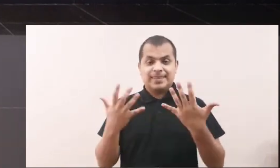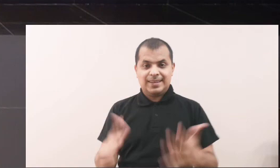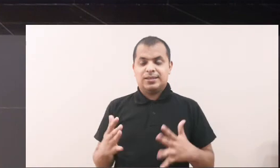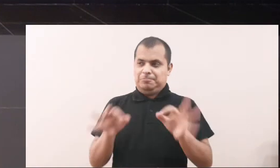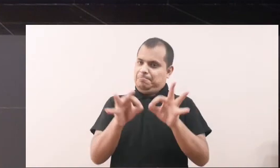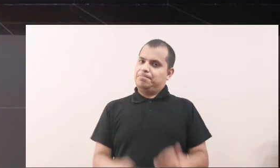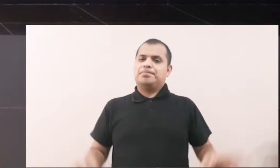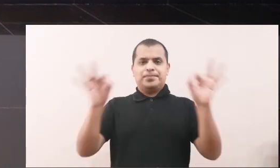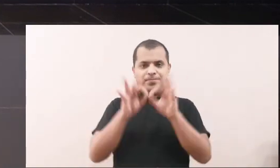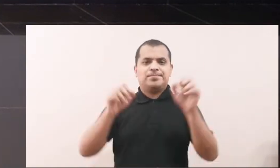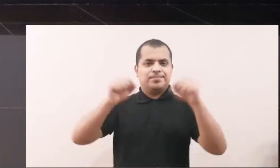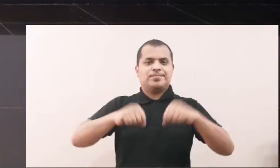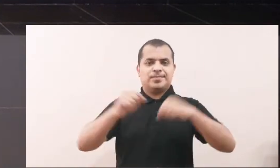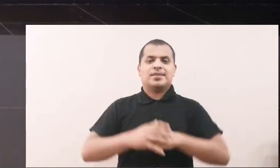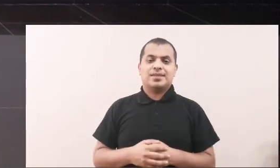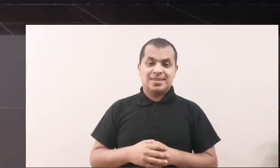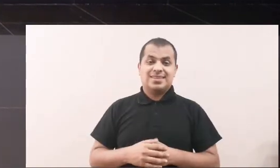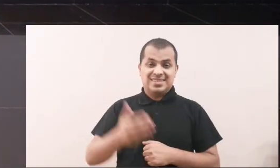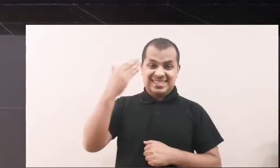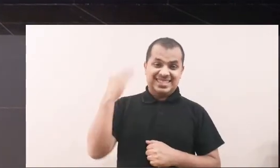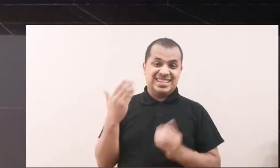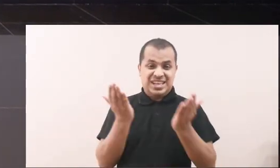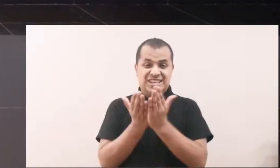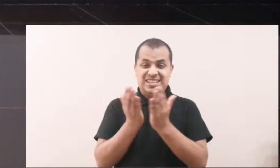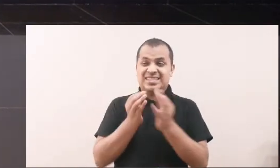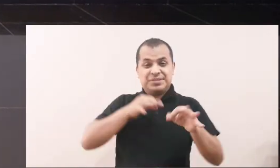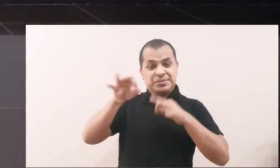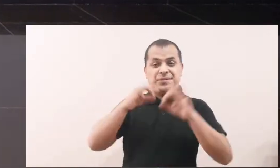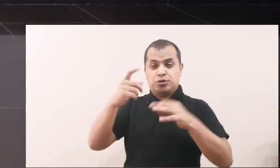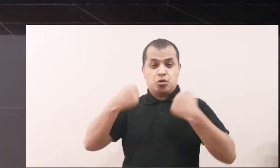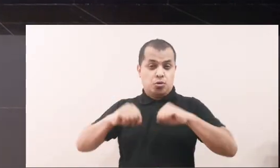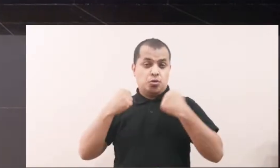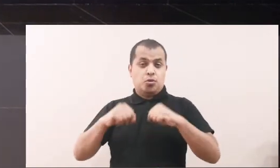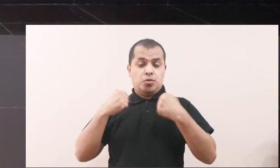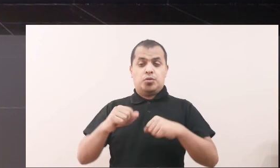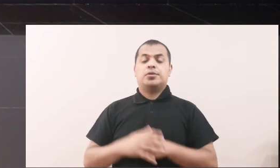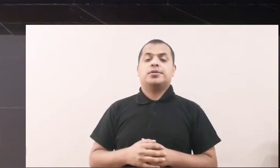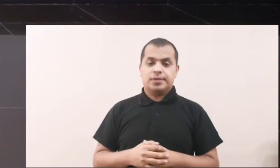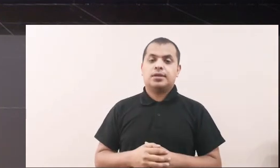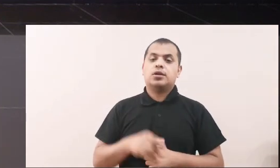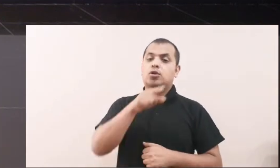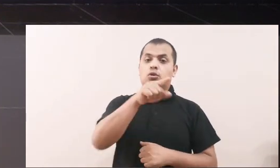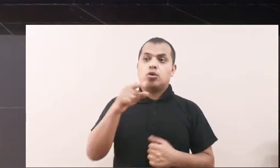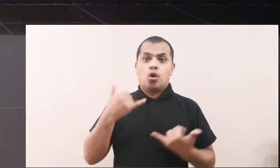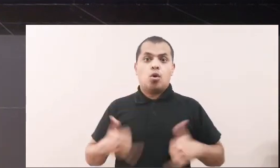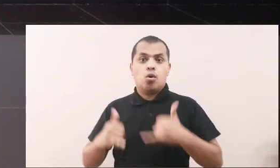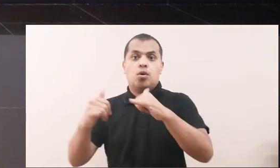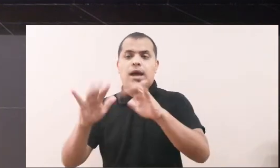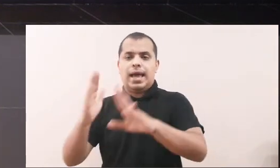es fundamental. Como decimos en el colegio a nuestros alumnos o a nuestros deportistas en los clubes, antes de